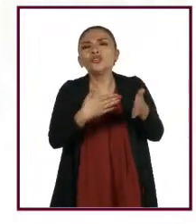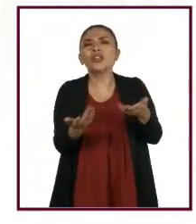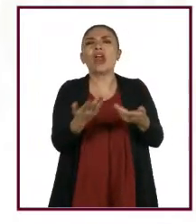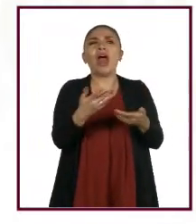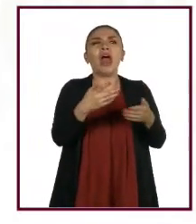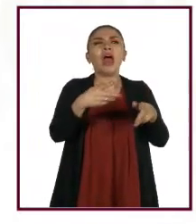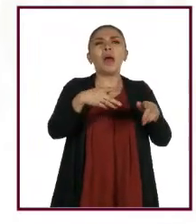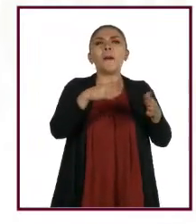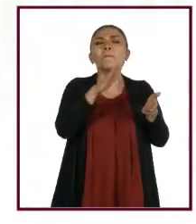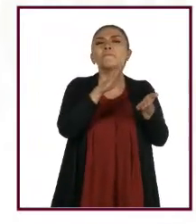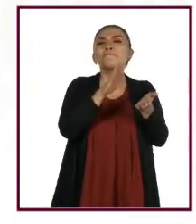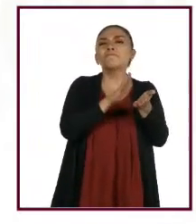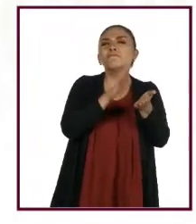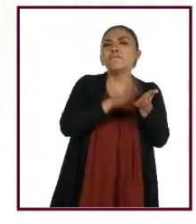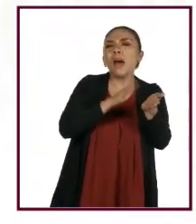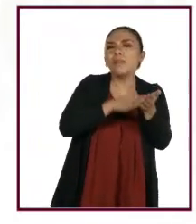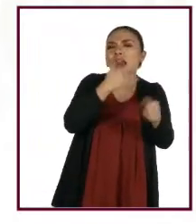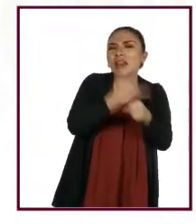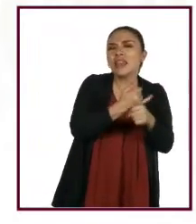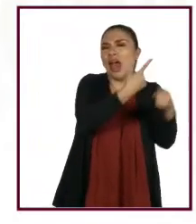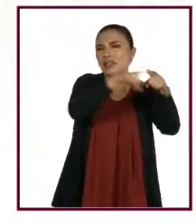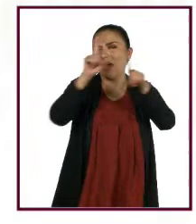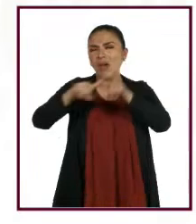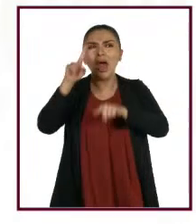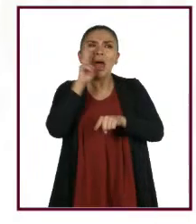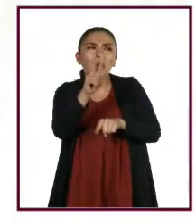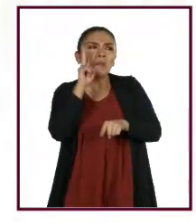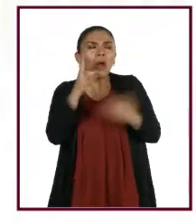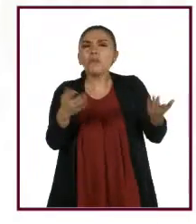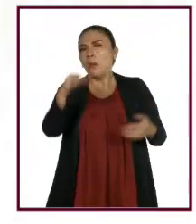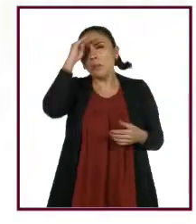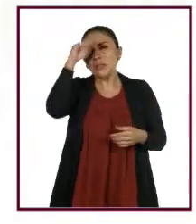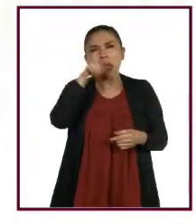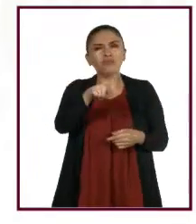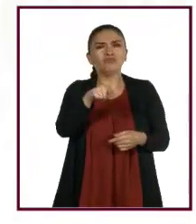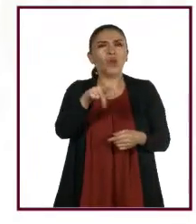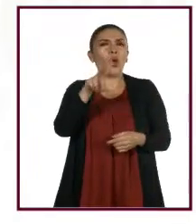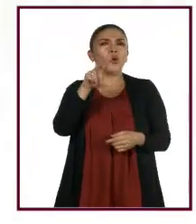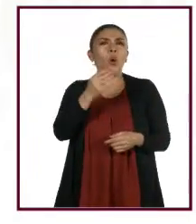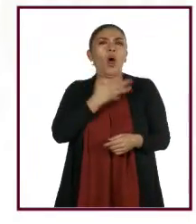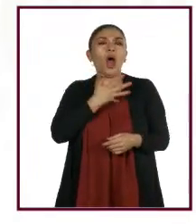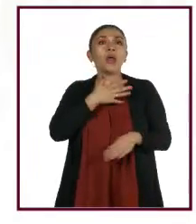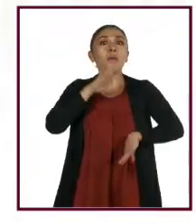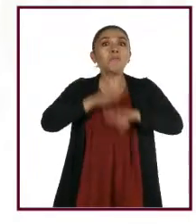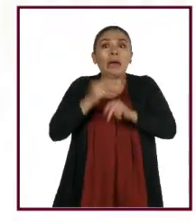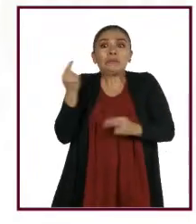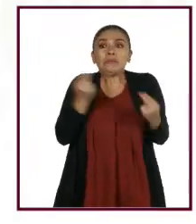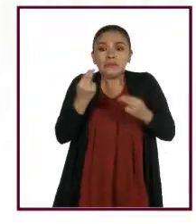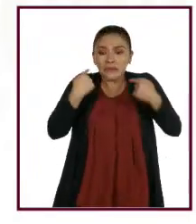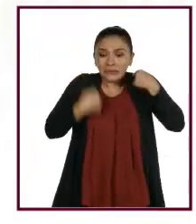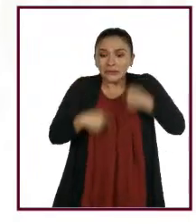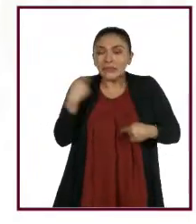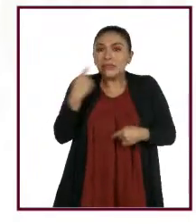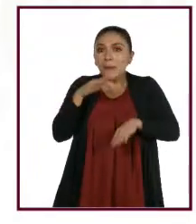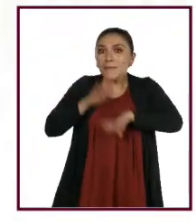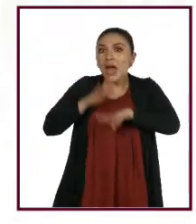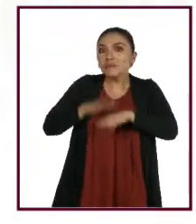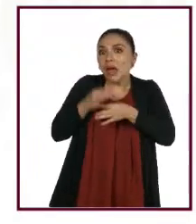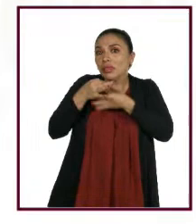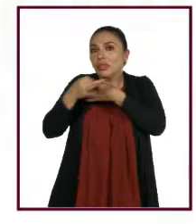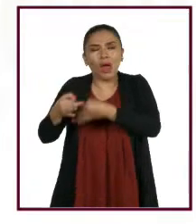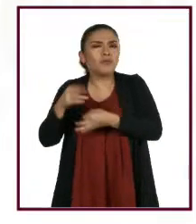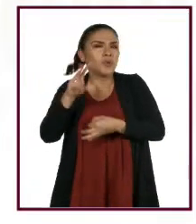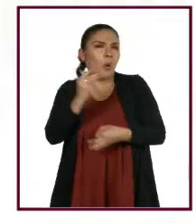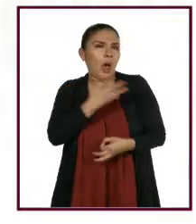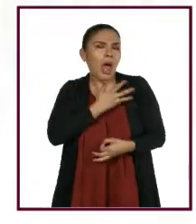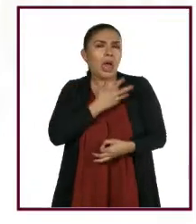los talleres, etcétera, pues a veces se dice que no causan abstinencia, que no causan tolerancia y que su uso no pudiera llegar a